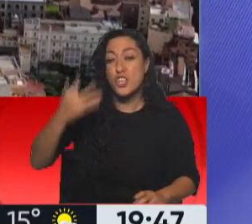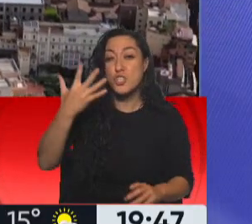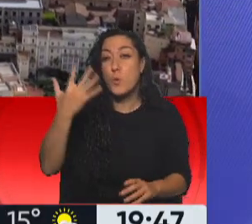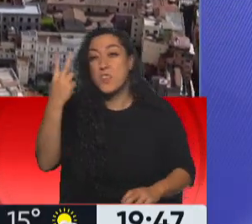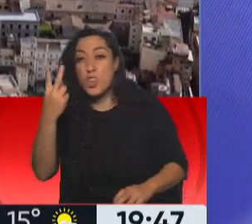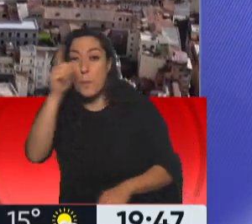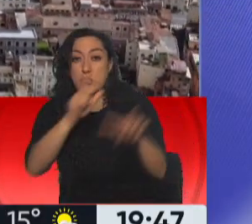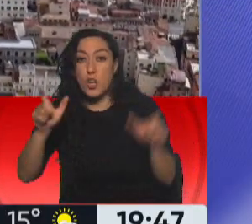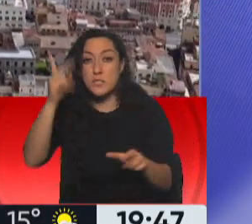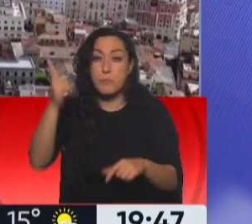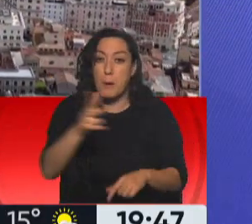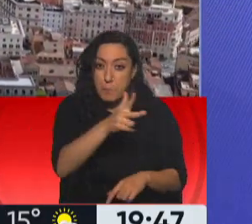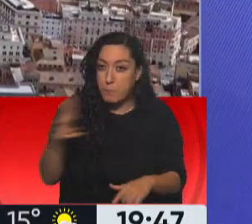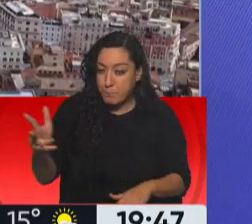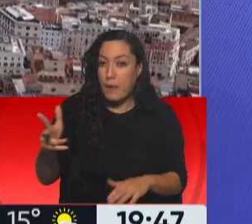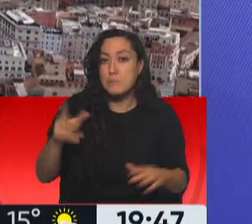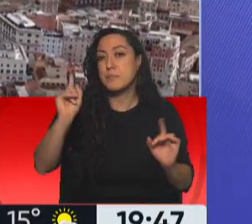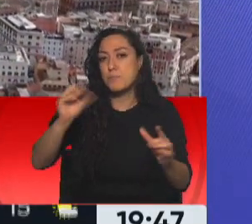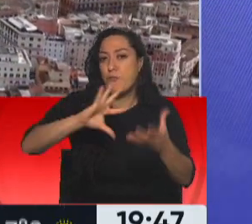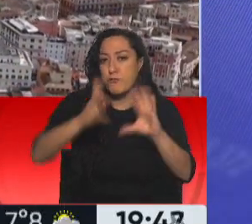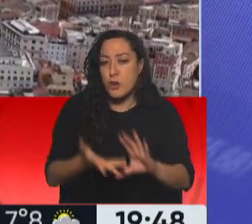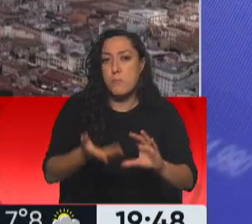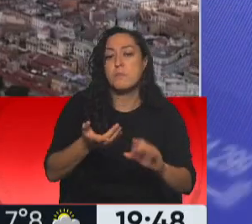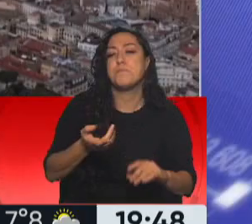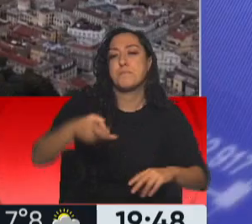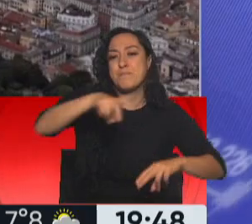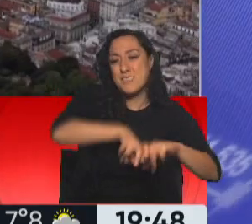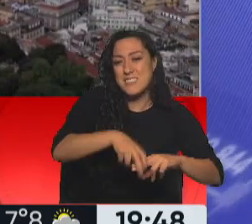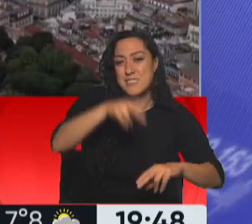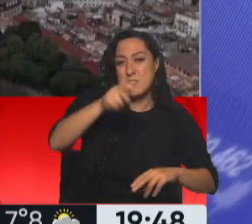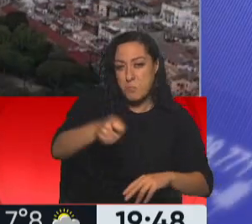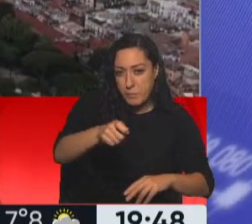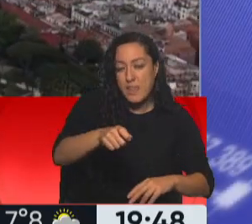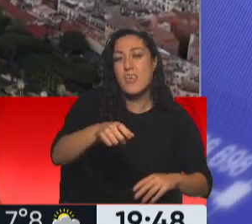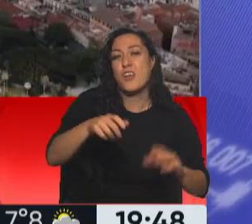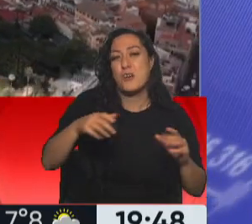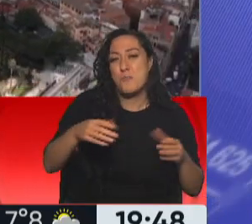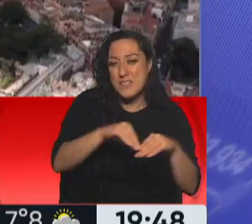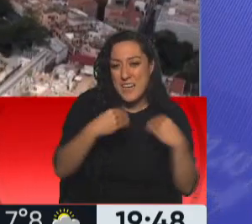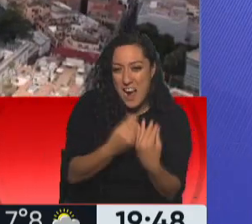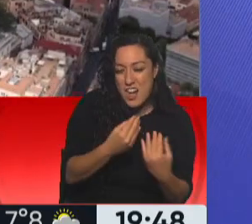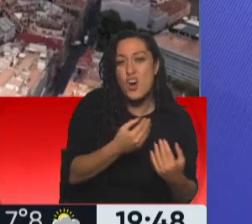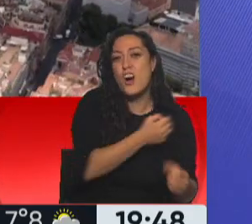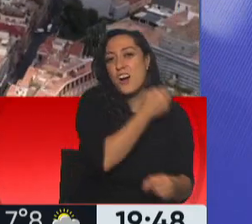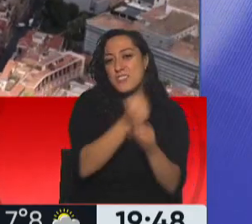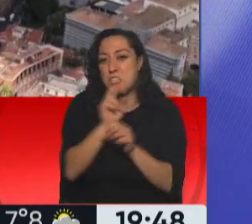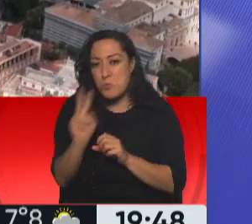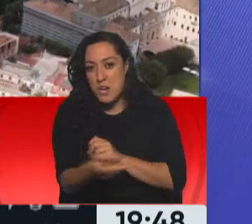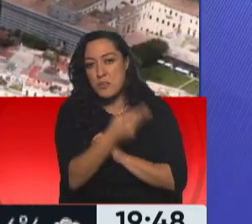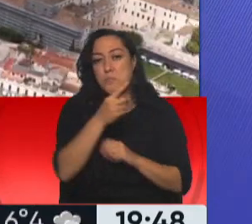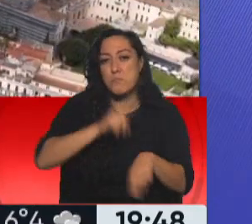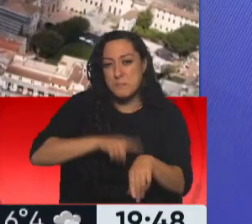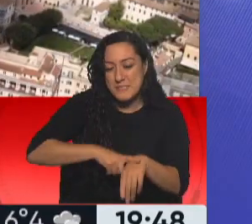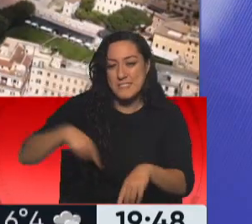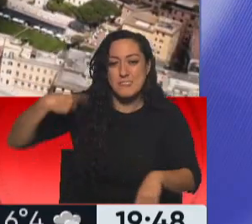ocuparon el trono de San Pedro en el Vaticano. Cada vez, y